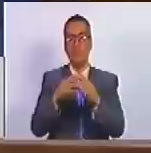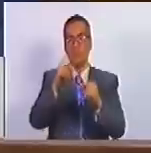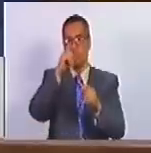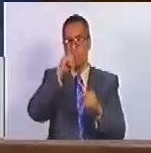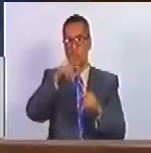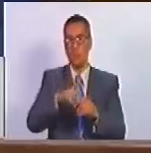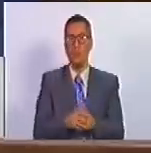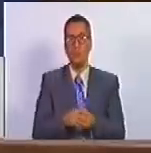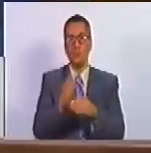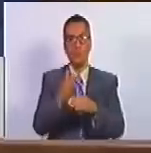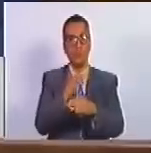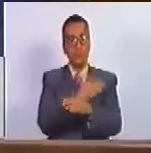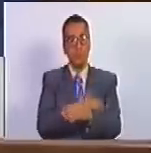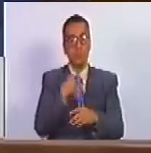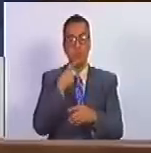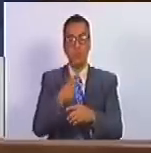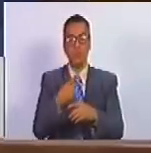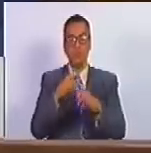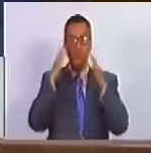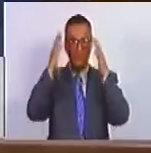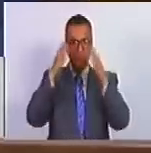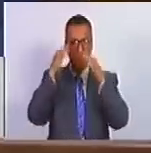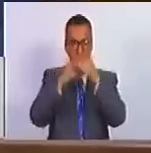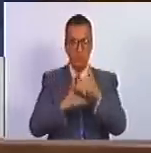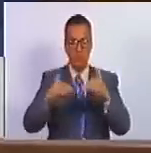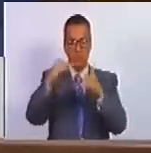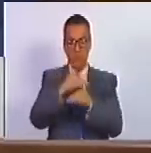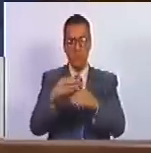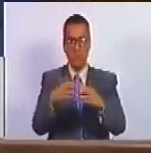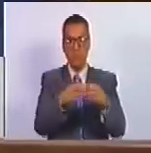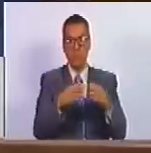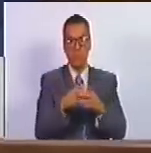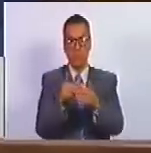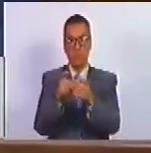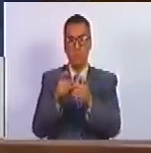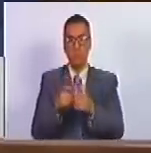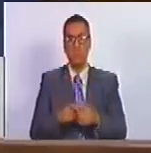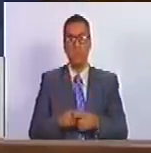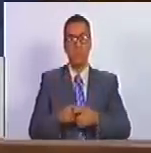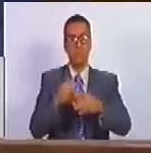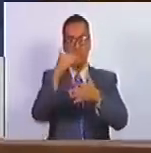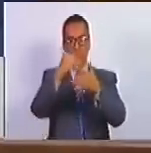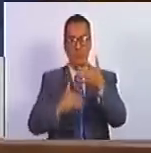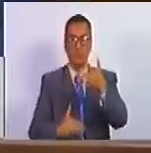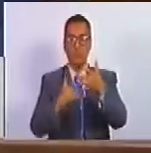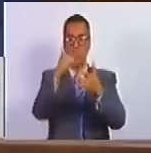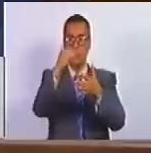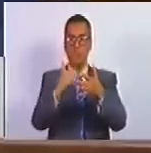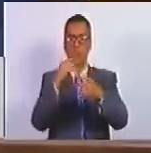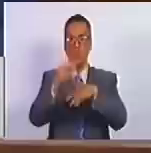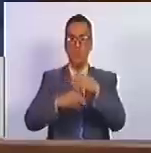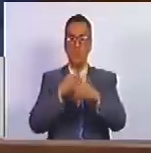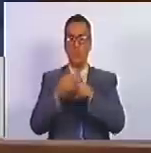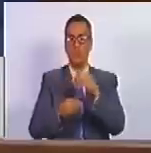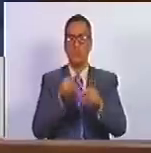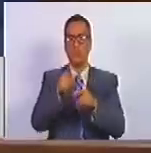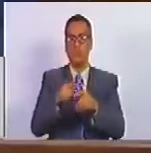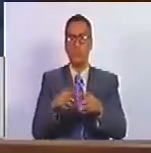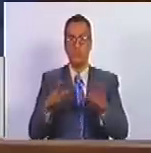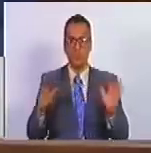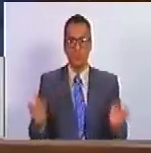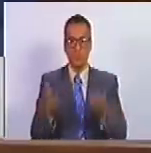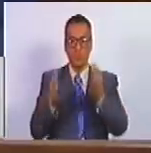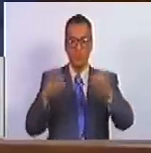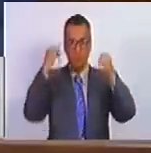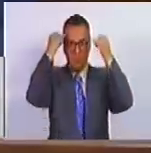anualmente, previa opinión del Consejo Superior de Armonización Tributaria, la tabla de valores aplicables a los